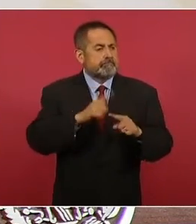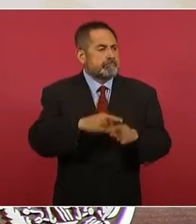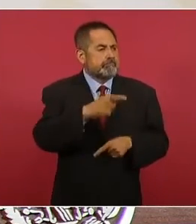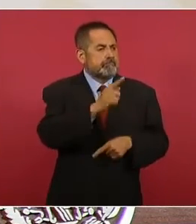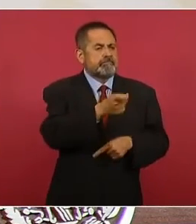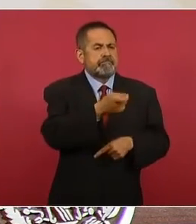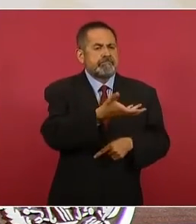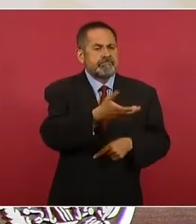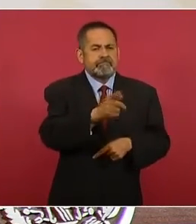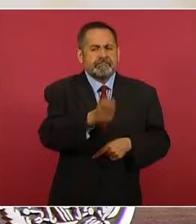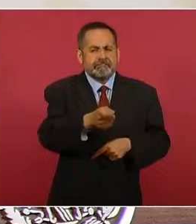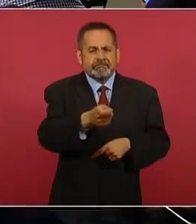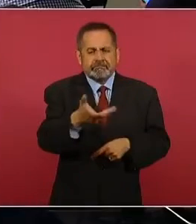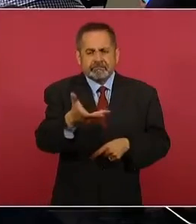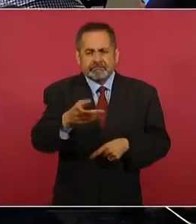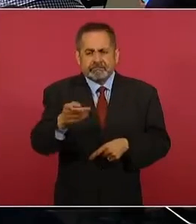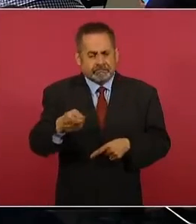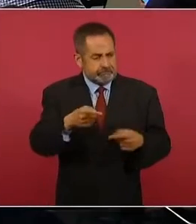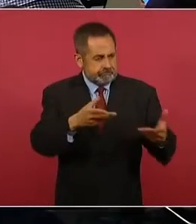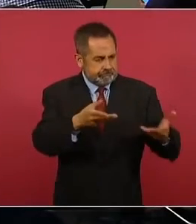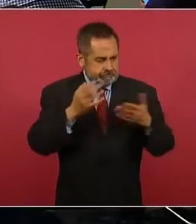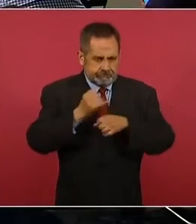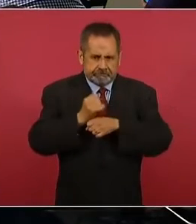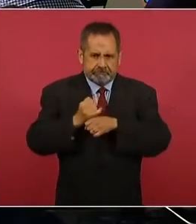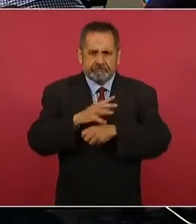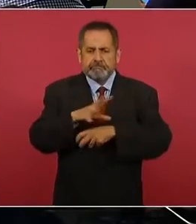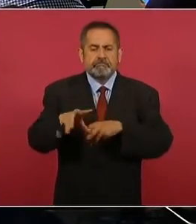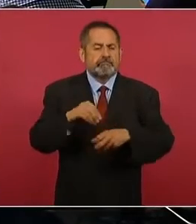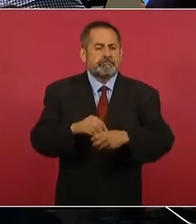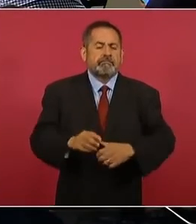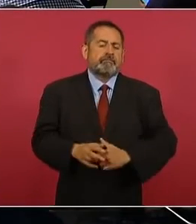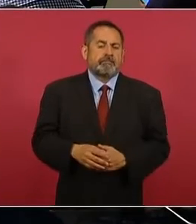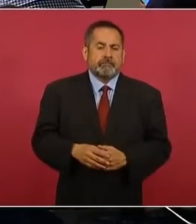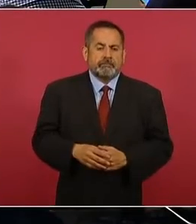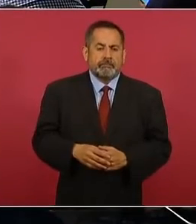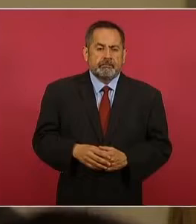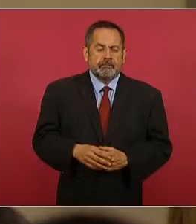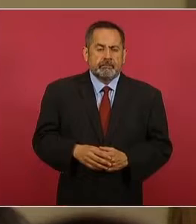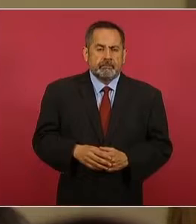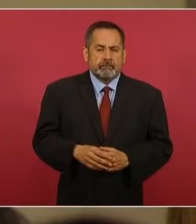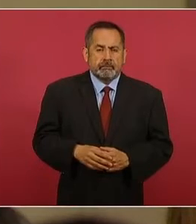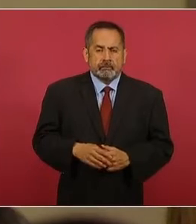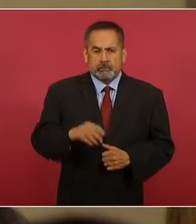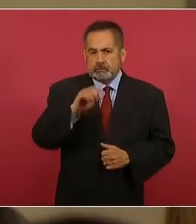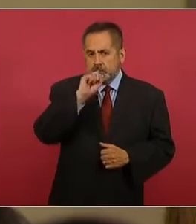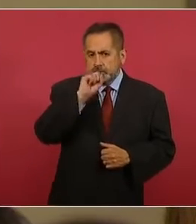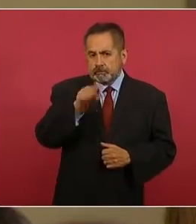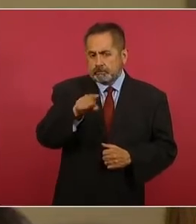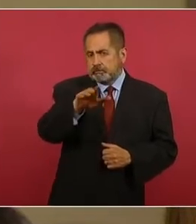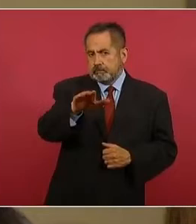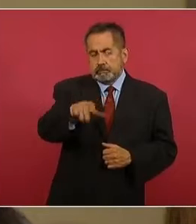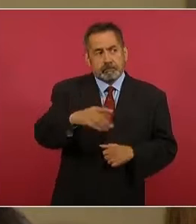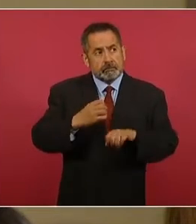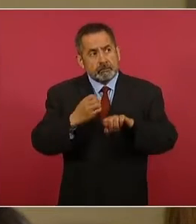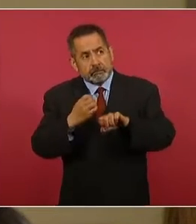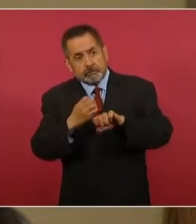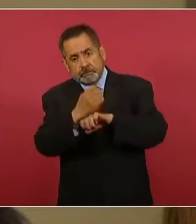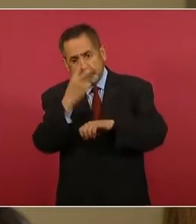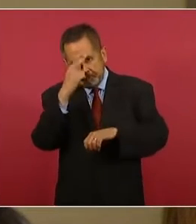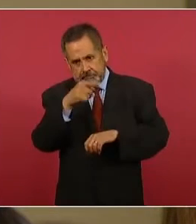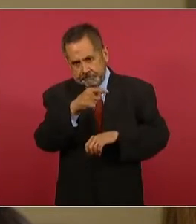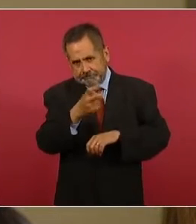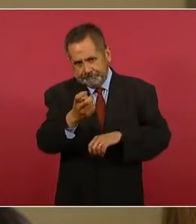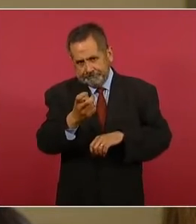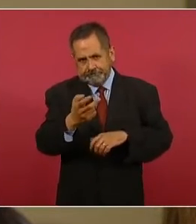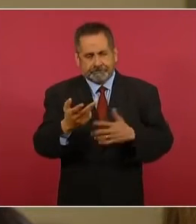de cada servidor público. Y también en el caso de que este asunto esté en el Estado de México, pues recordar